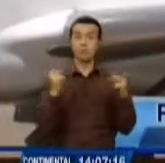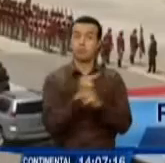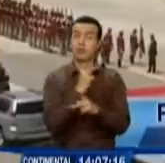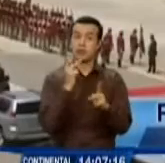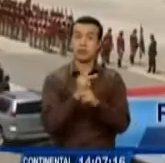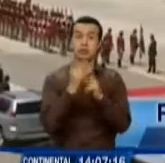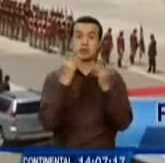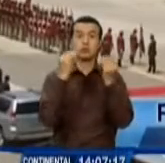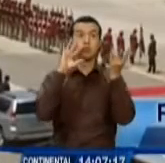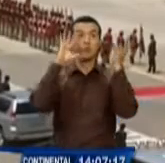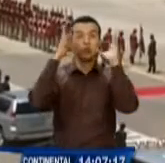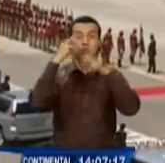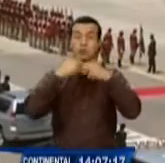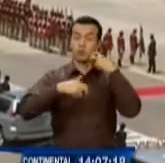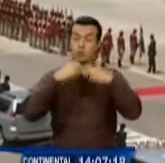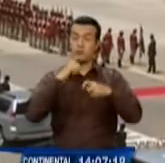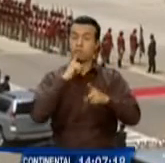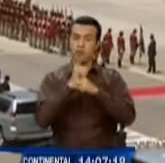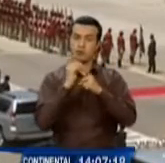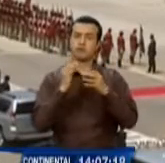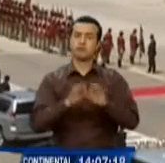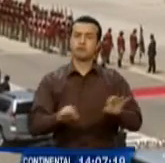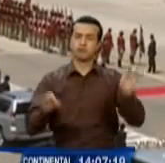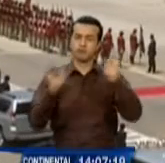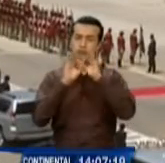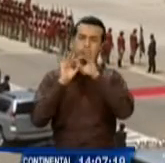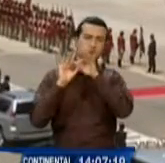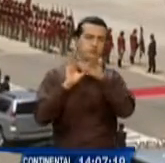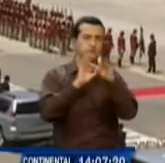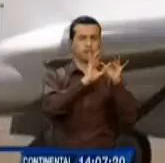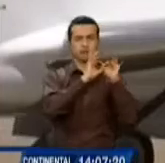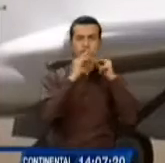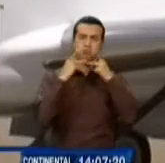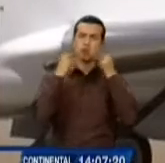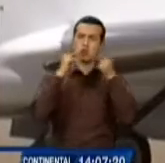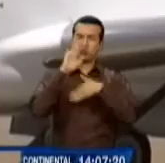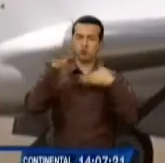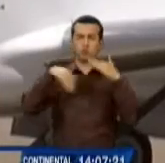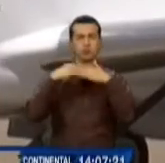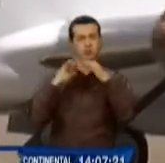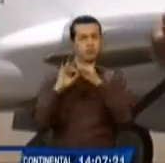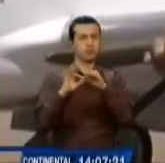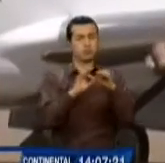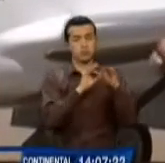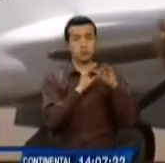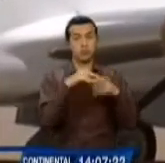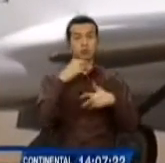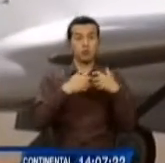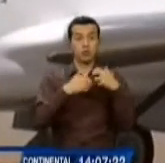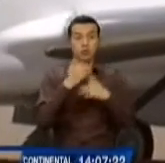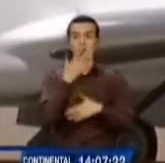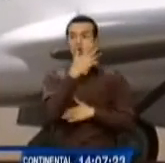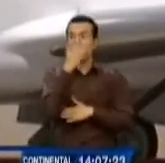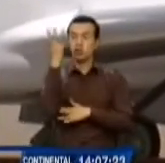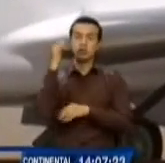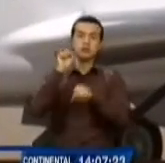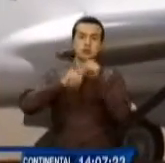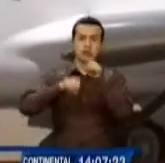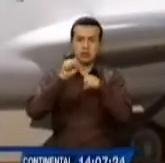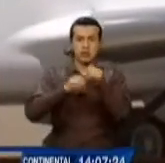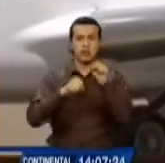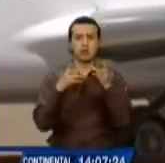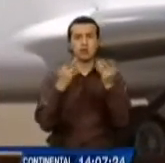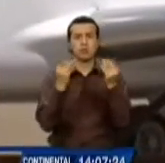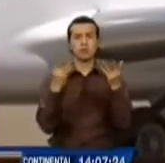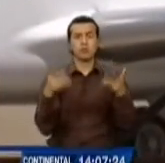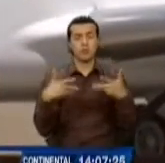grave. Y resaltó la unidad de los pueblos ante esta problemática mundial. El problema de la destrucción de la naturaleza, la